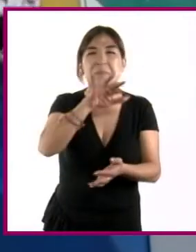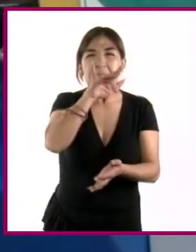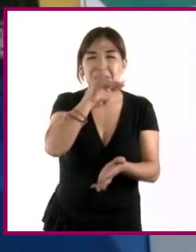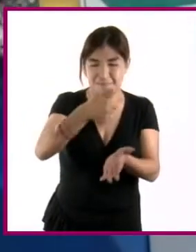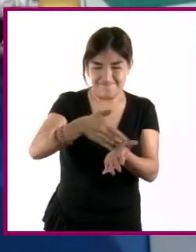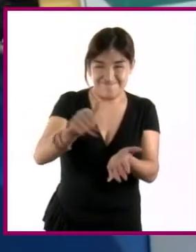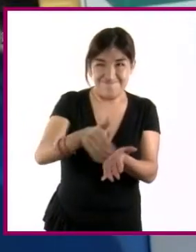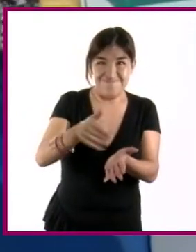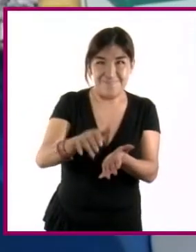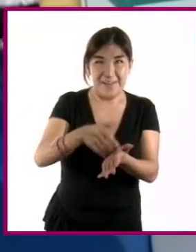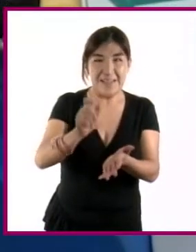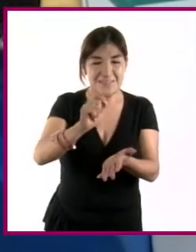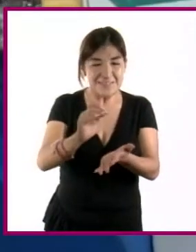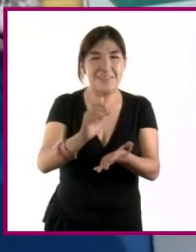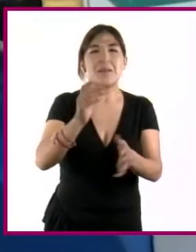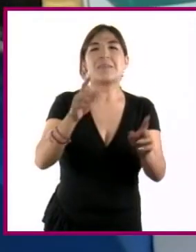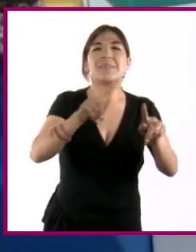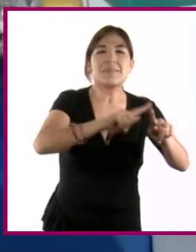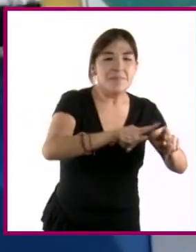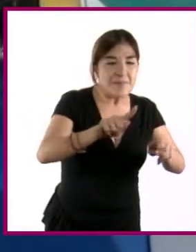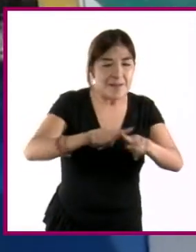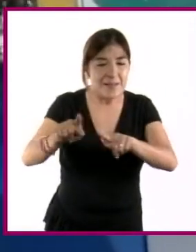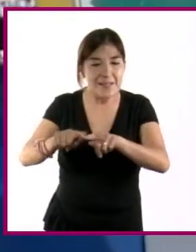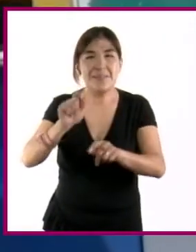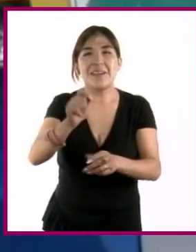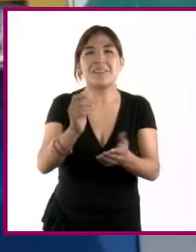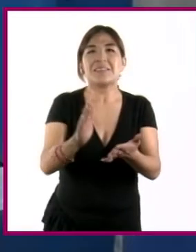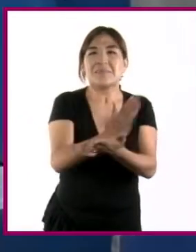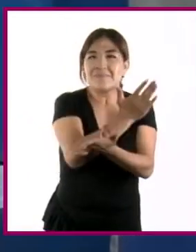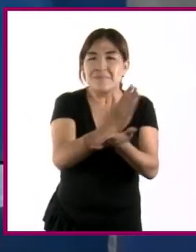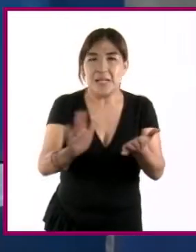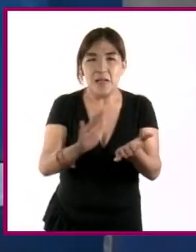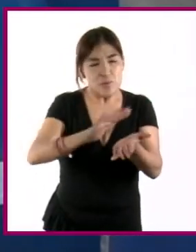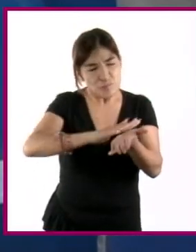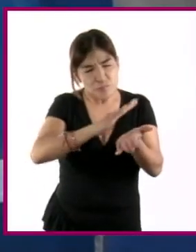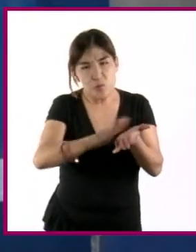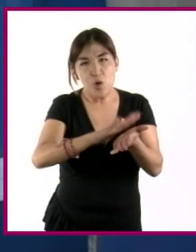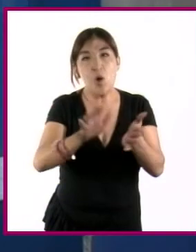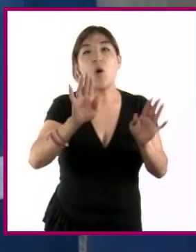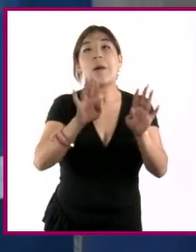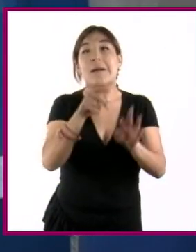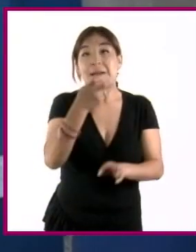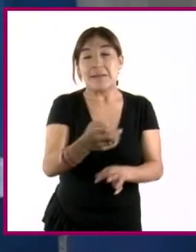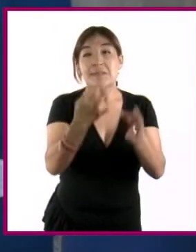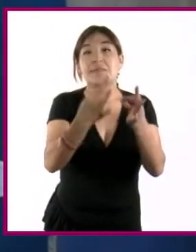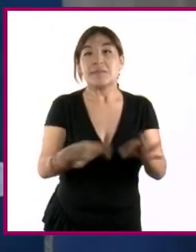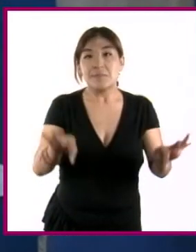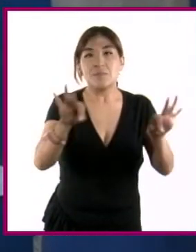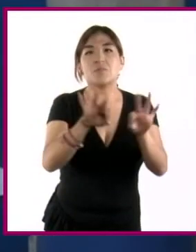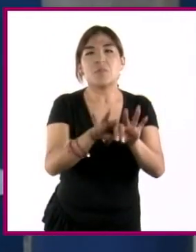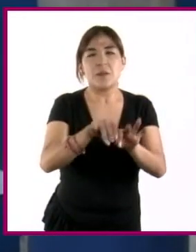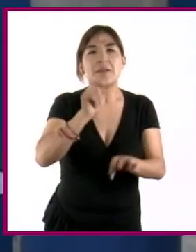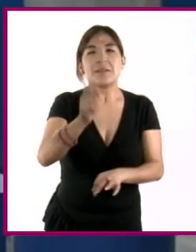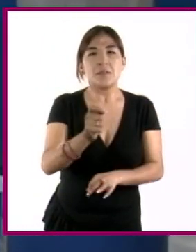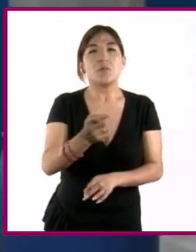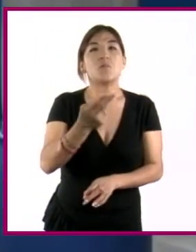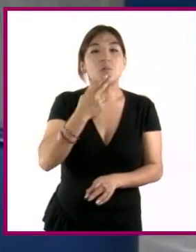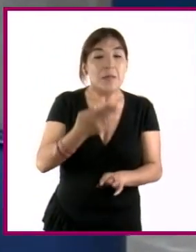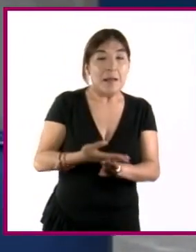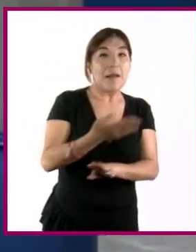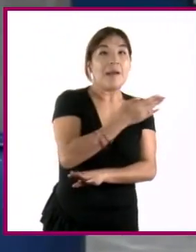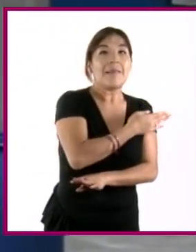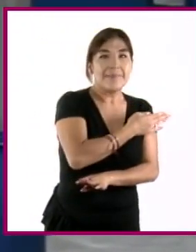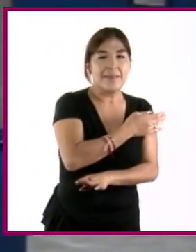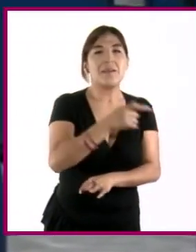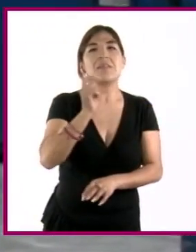como para separar los diferentes plásticos por densidad. El lavado es especialmente importante en residuos postconsumo y se